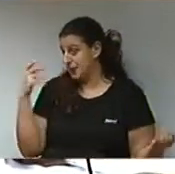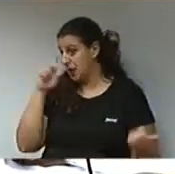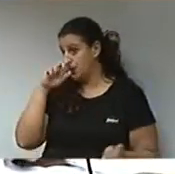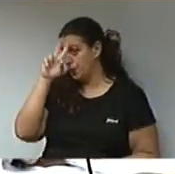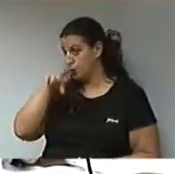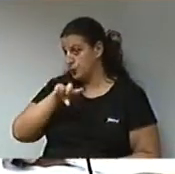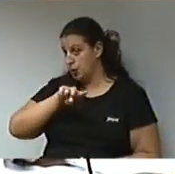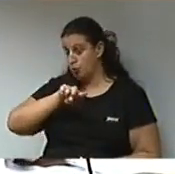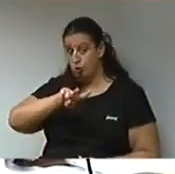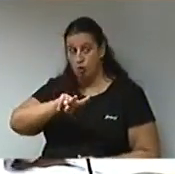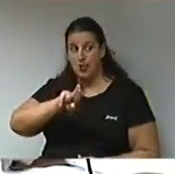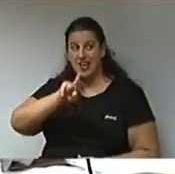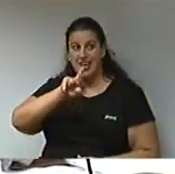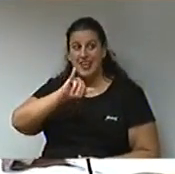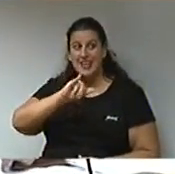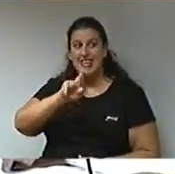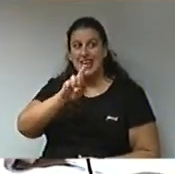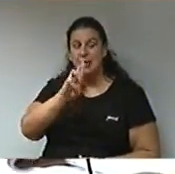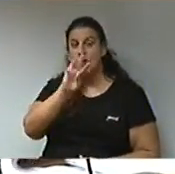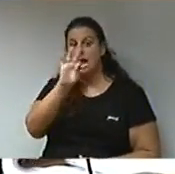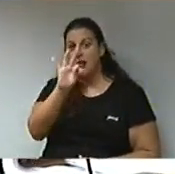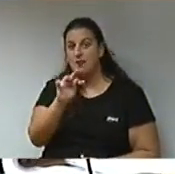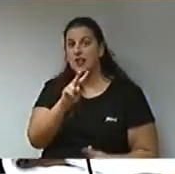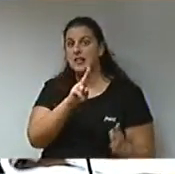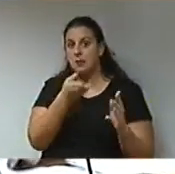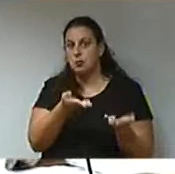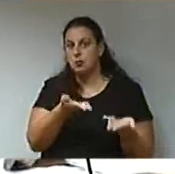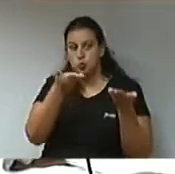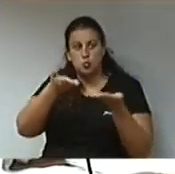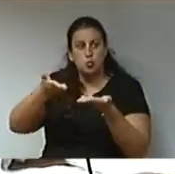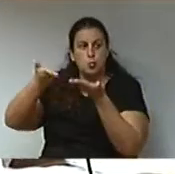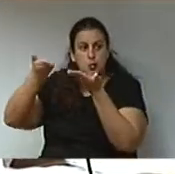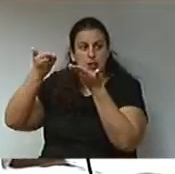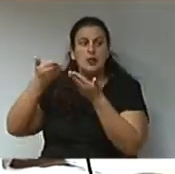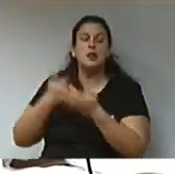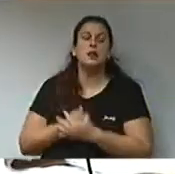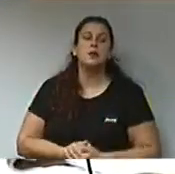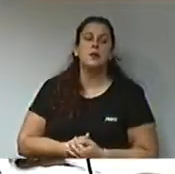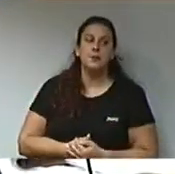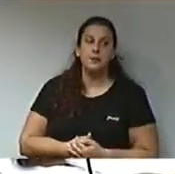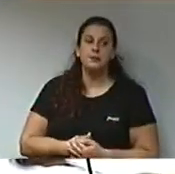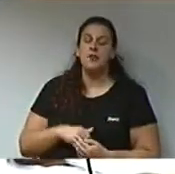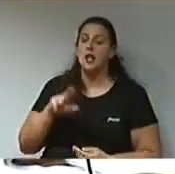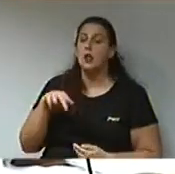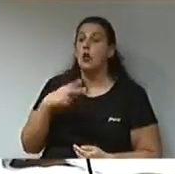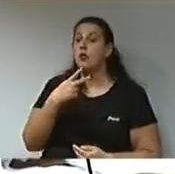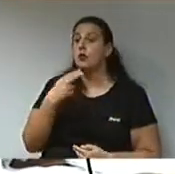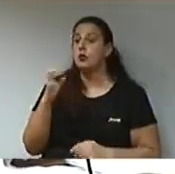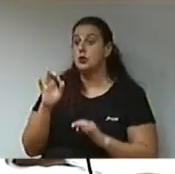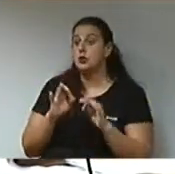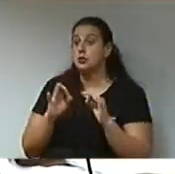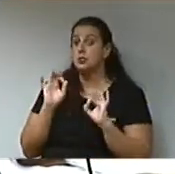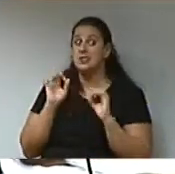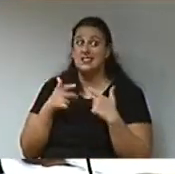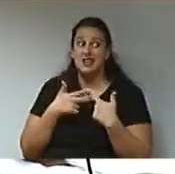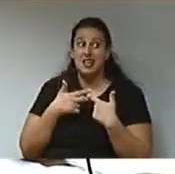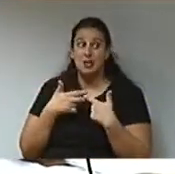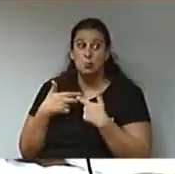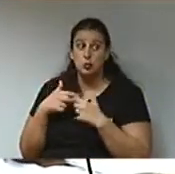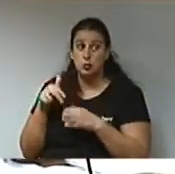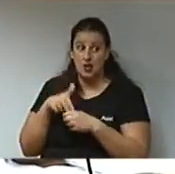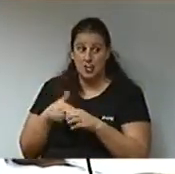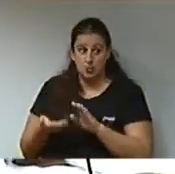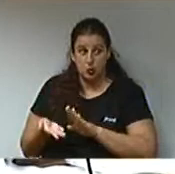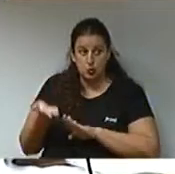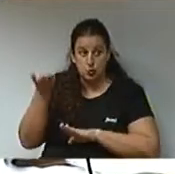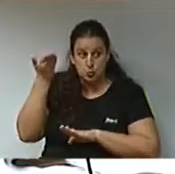12 subió el IRPF, nuevos tramos y se eliminaron deducciones fiscales, subieron un 200% al impuesto sobre la gasolina,